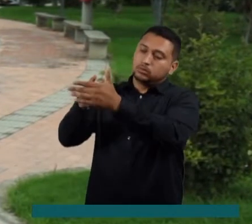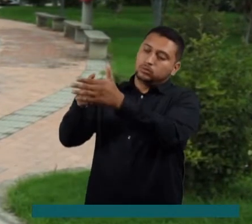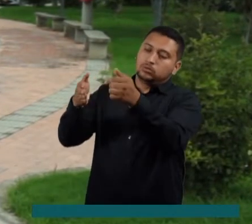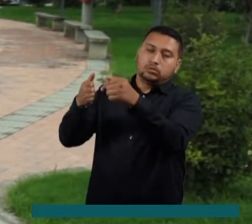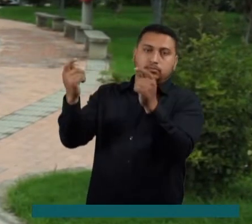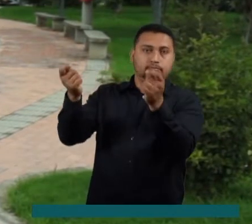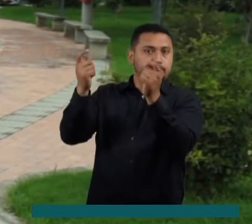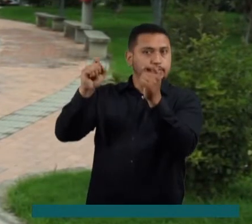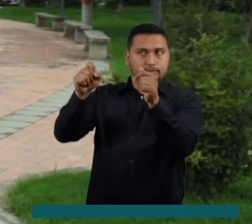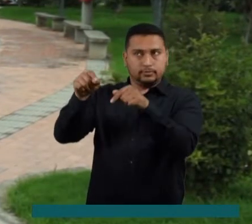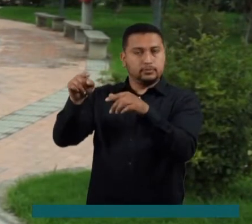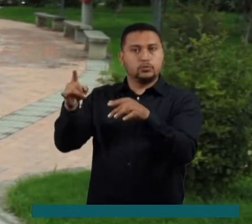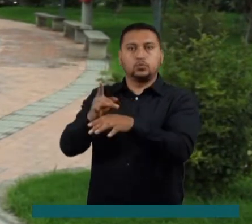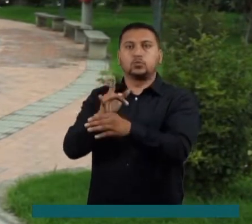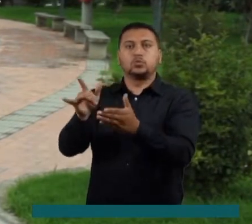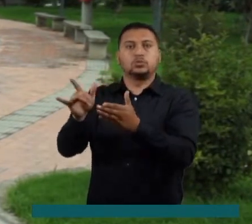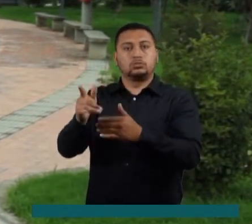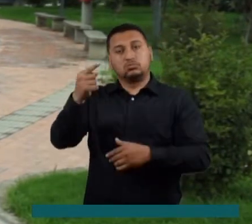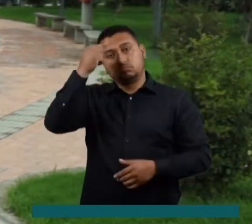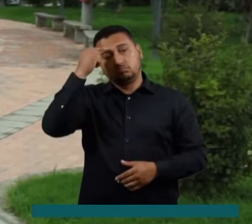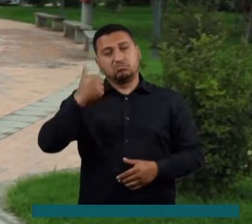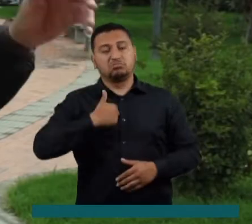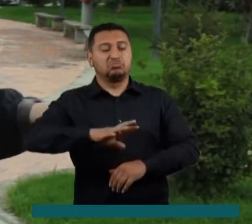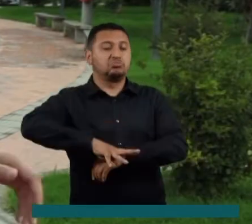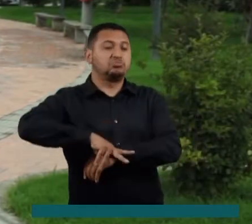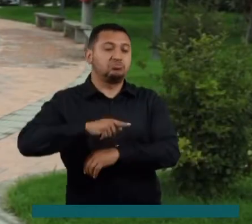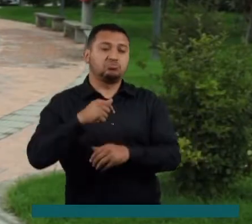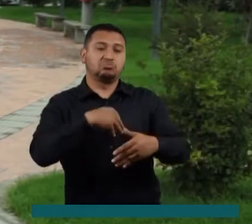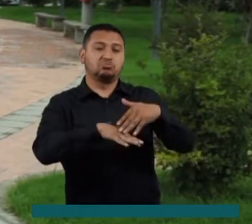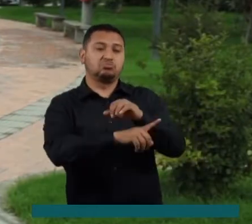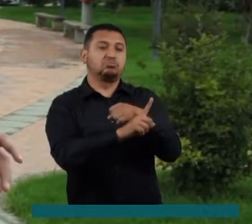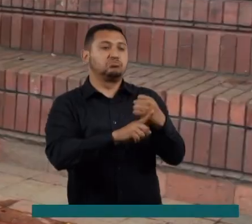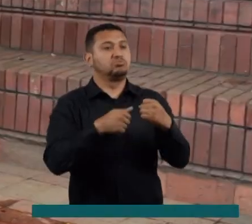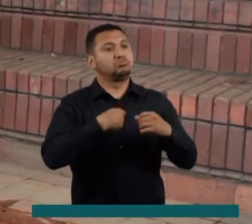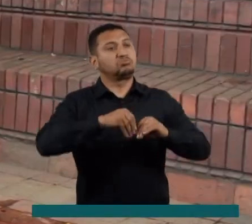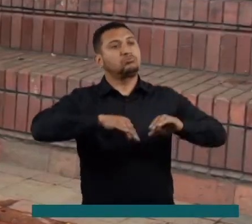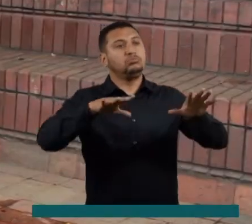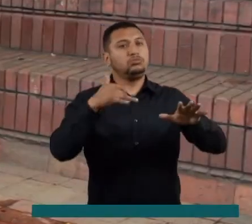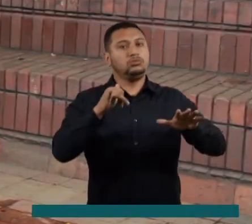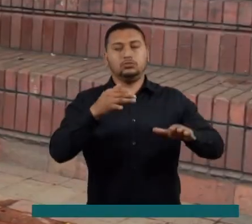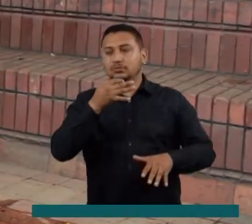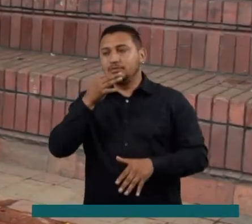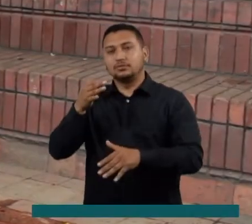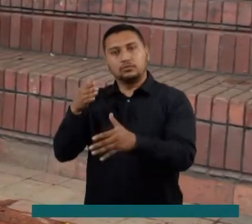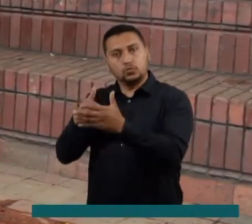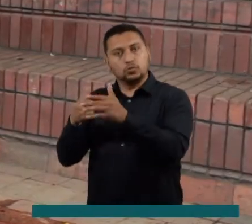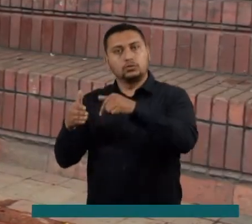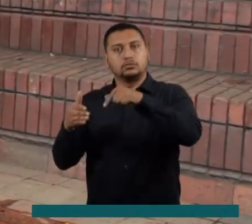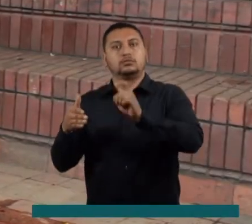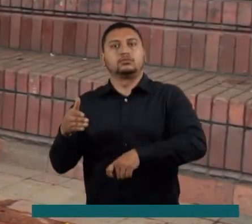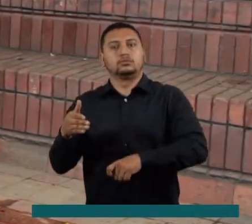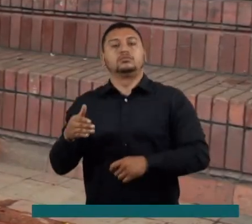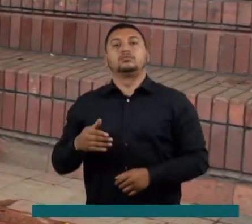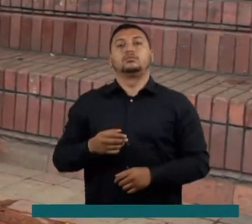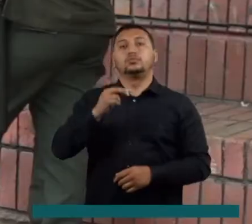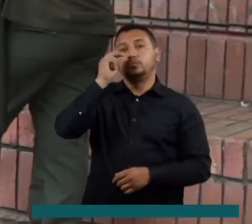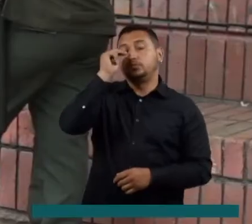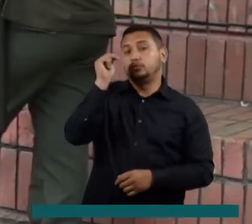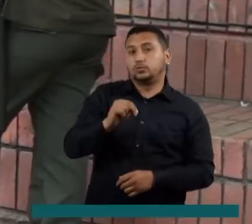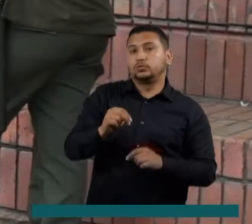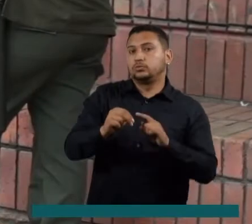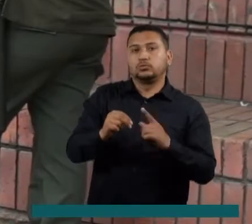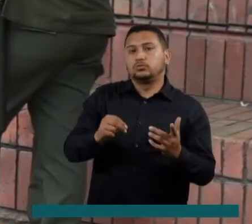porque, pues listo, no hay que pasar de nos robaron y subo a redes sociales y me indigno, no. Para el mes de julio se espera poder tener en curso